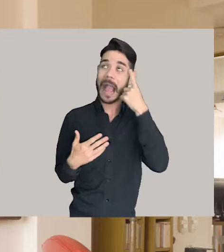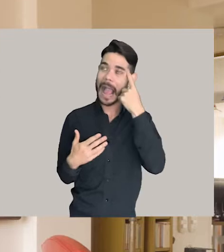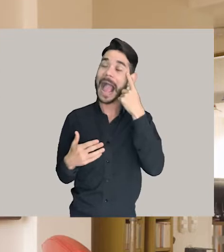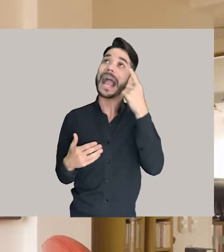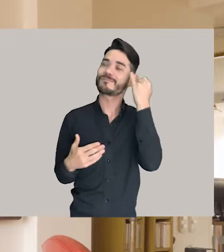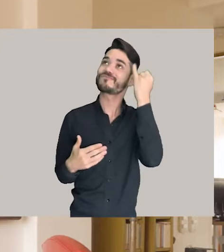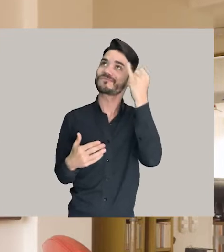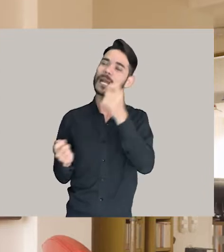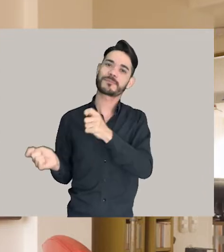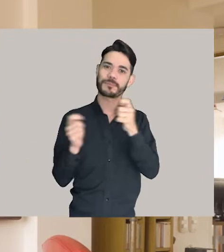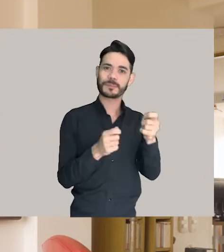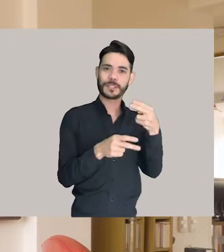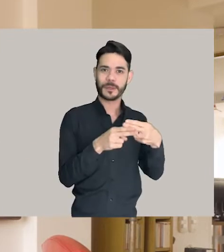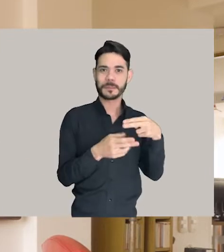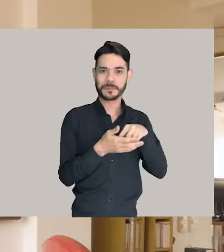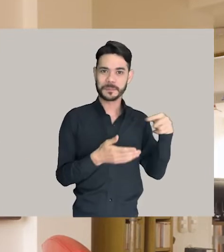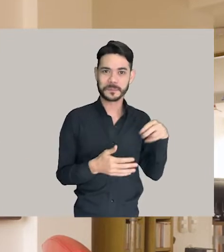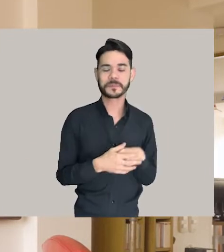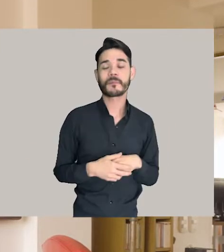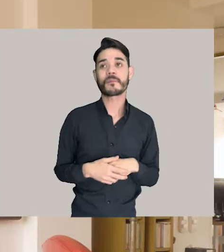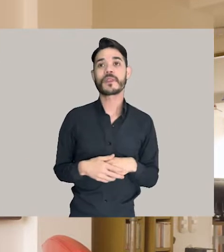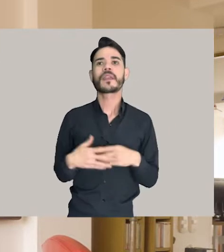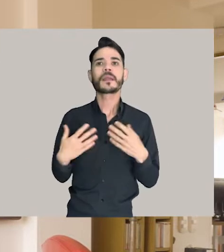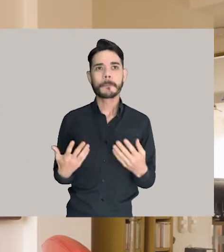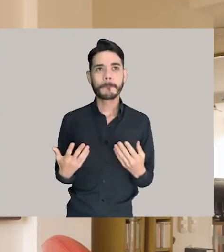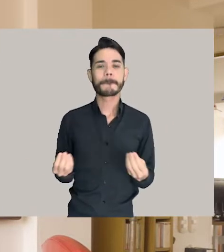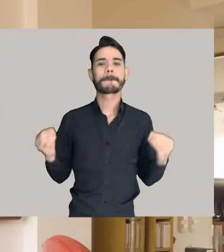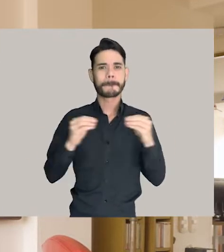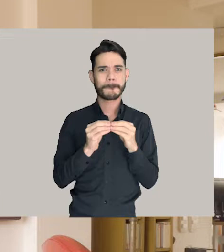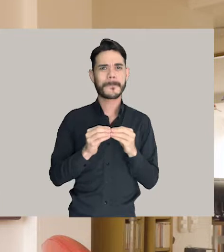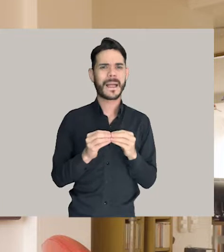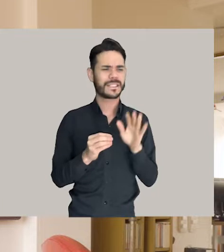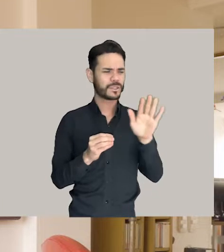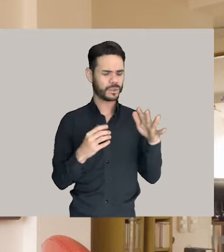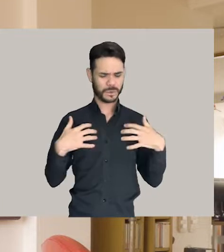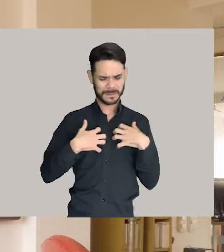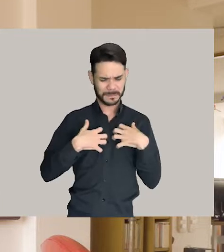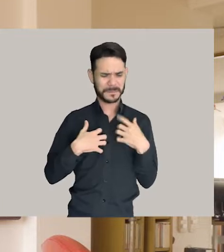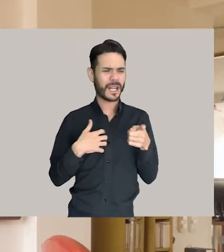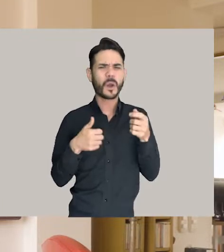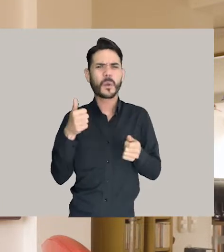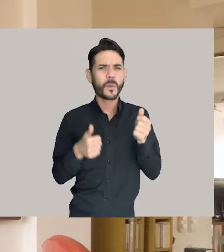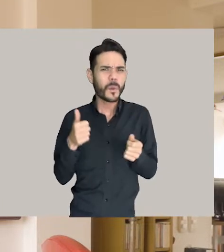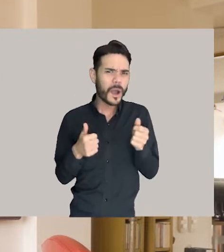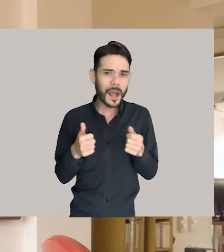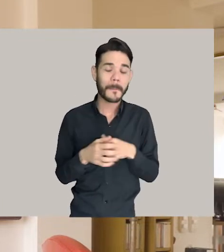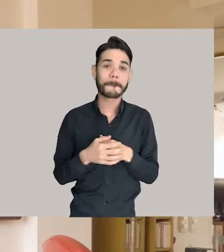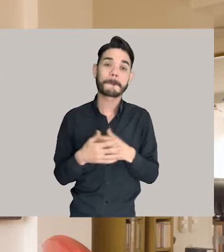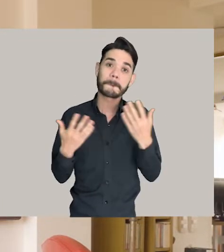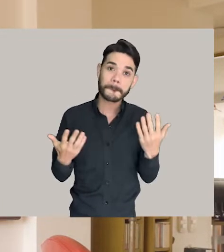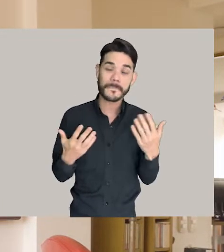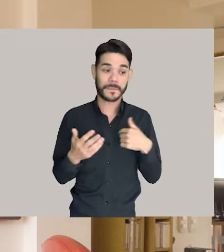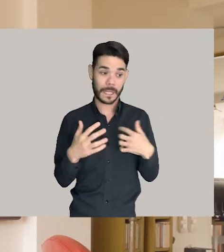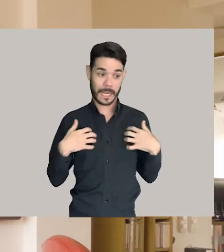genera la idea de los personajes. ¿Y qué tipo de animales son? Porque los animales que